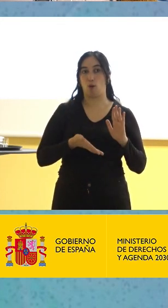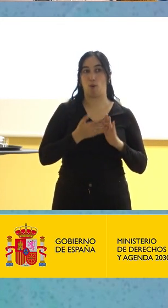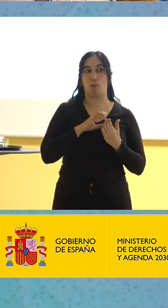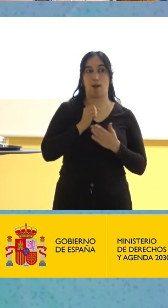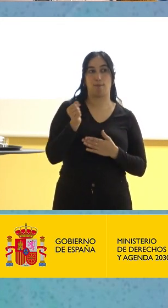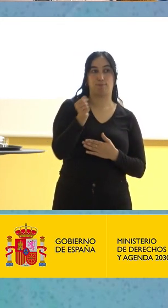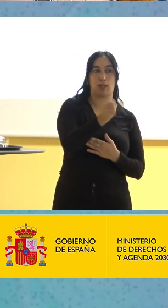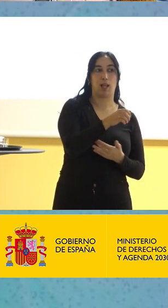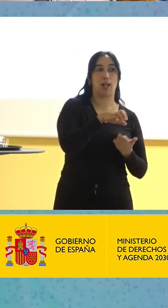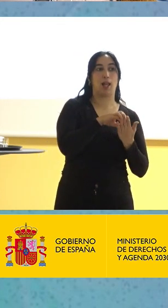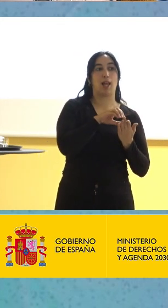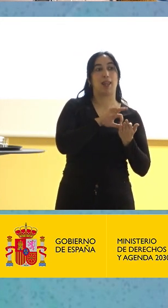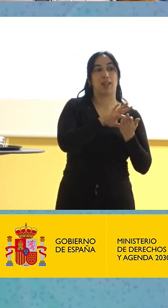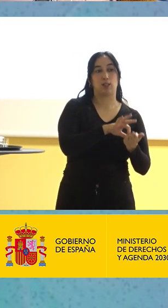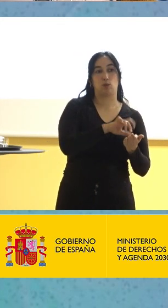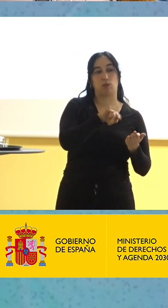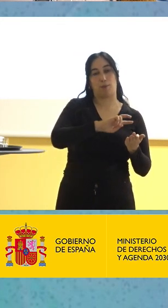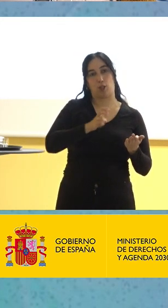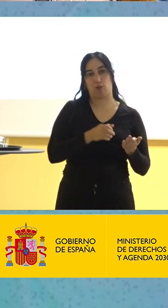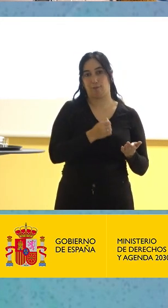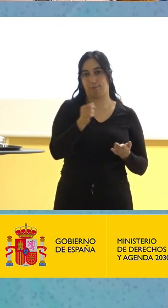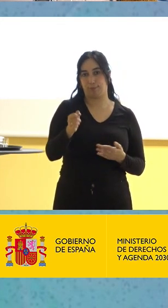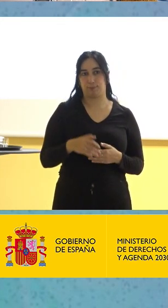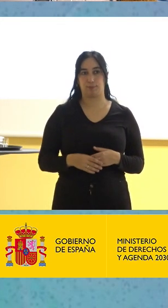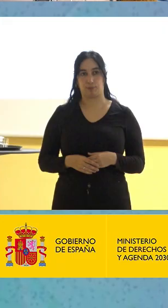la derivación a las WEC, ¿no?